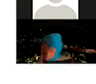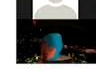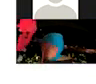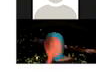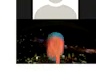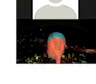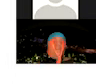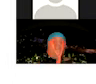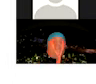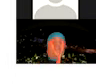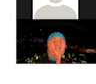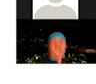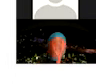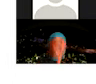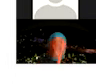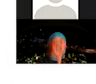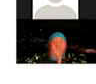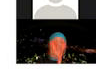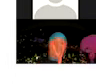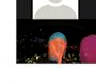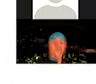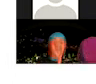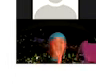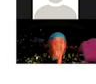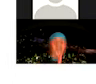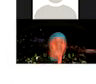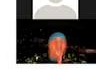Ese fue el reto de Alan Hughes,